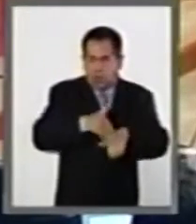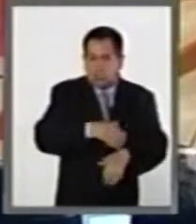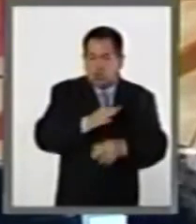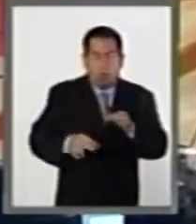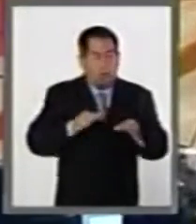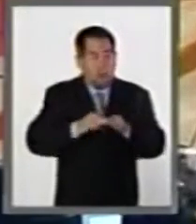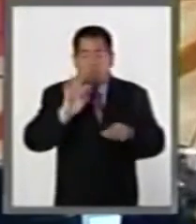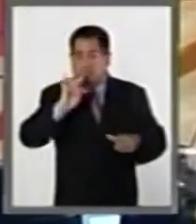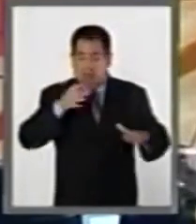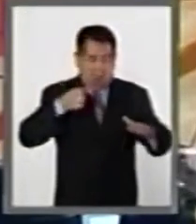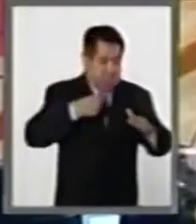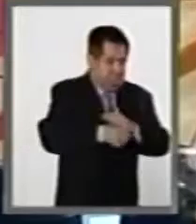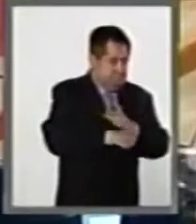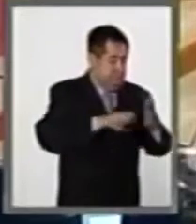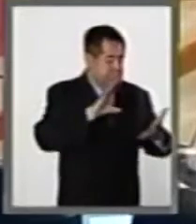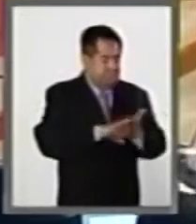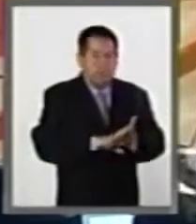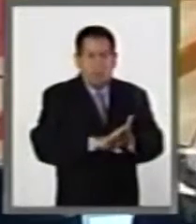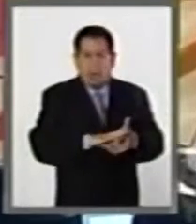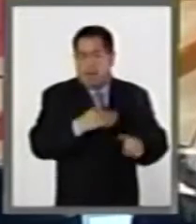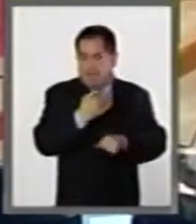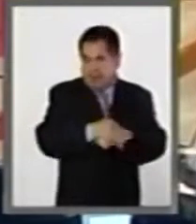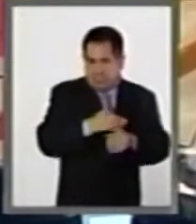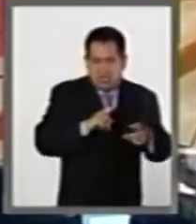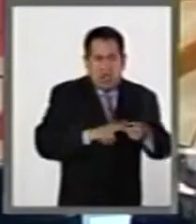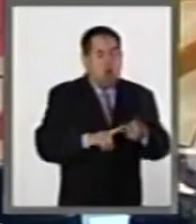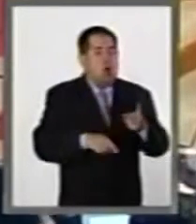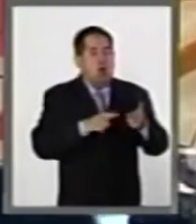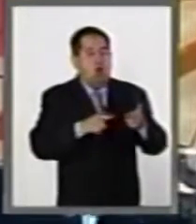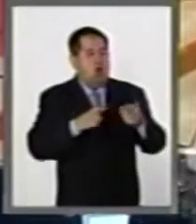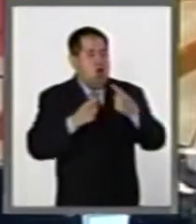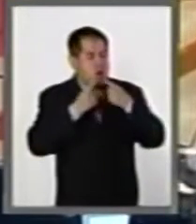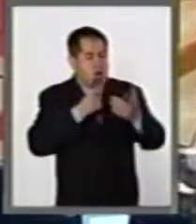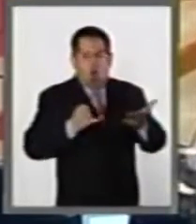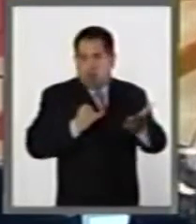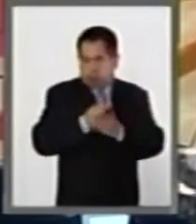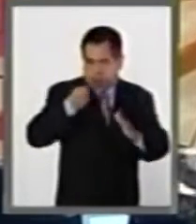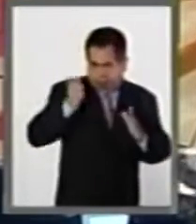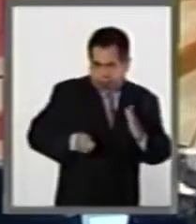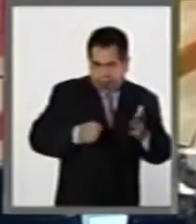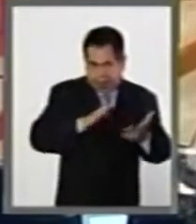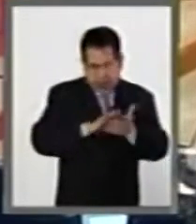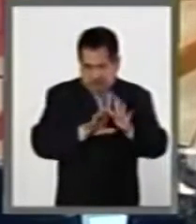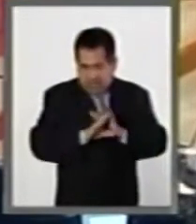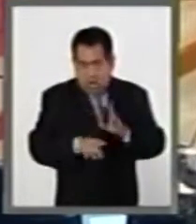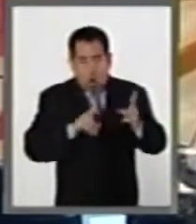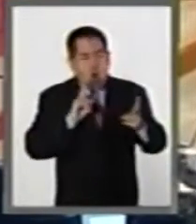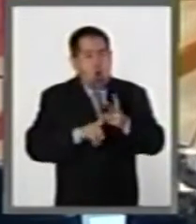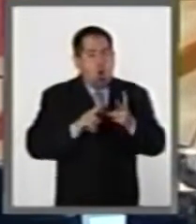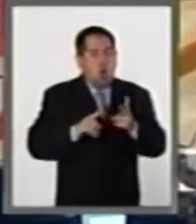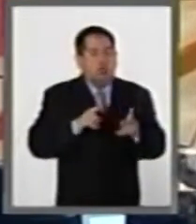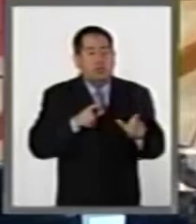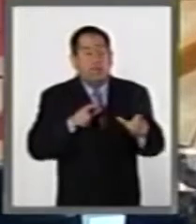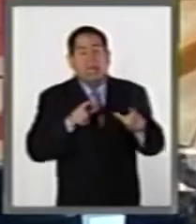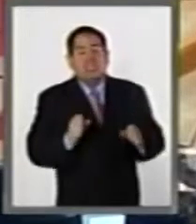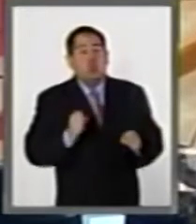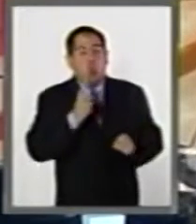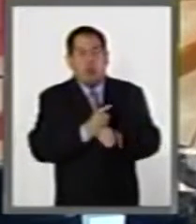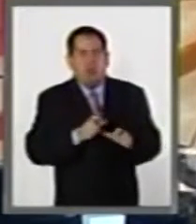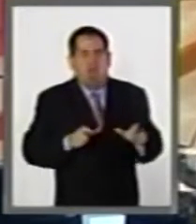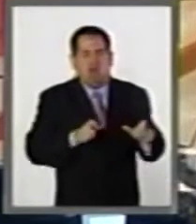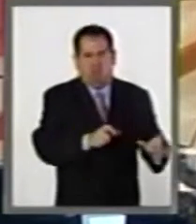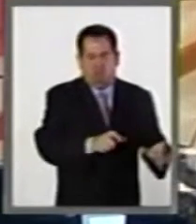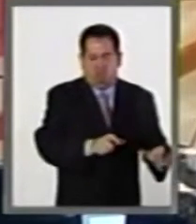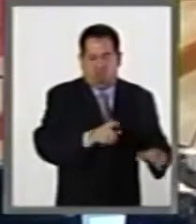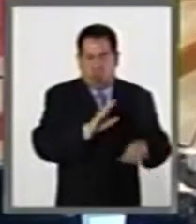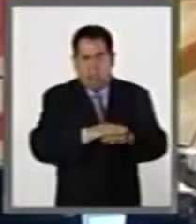el internamiento por prisión preventiva, en la ejecución de penas y en las medidas de seguridad impuestas como